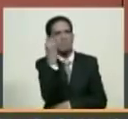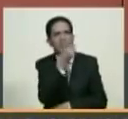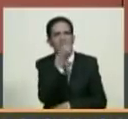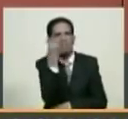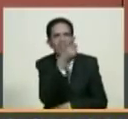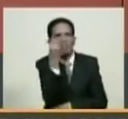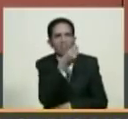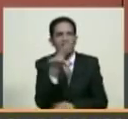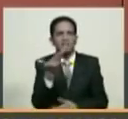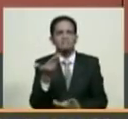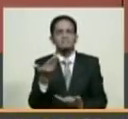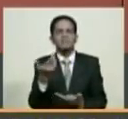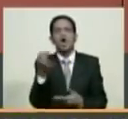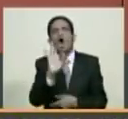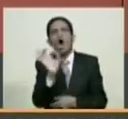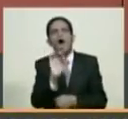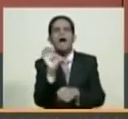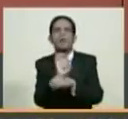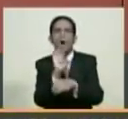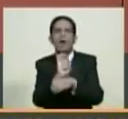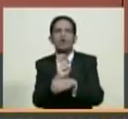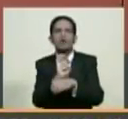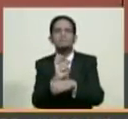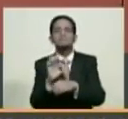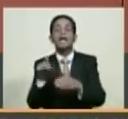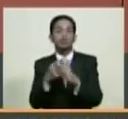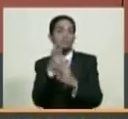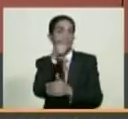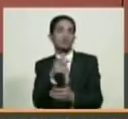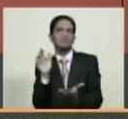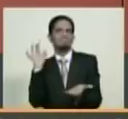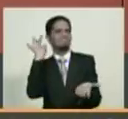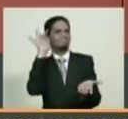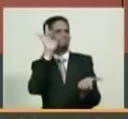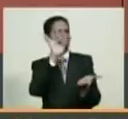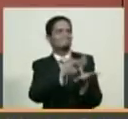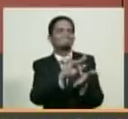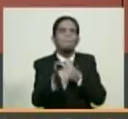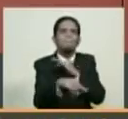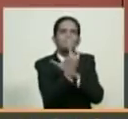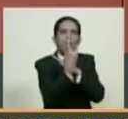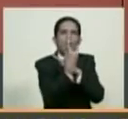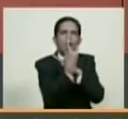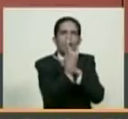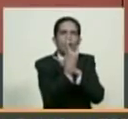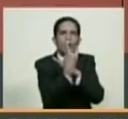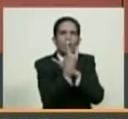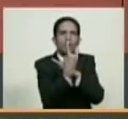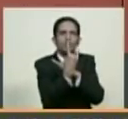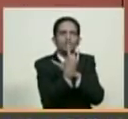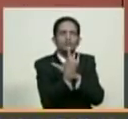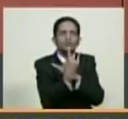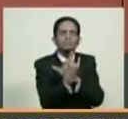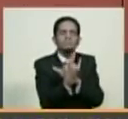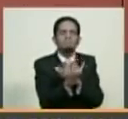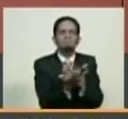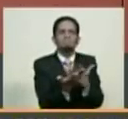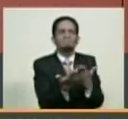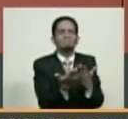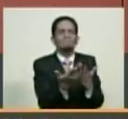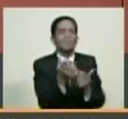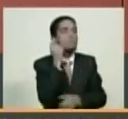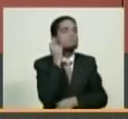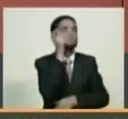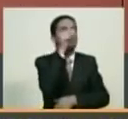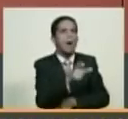Ecuador, y cuando llegan allá se encuentran con la dura realidad de que a mujeres venezolanas